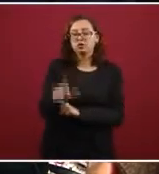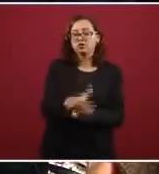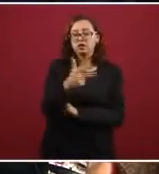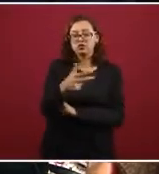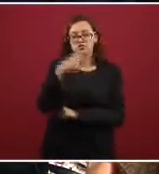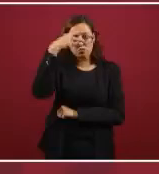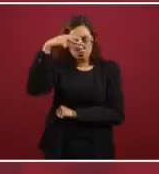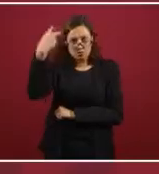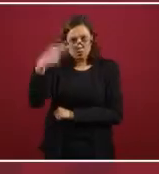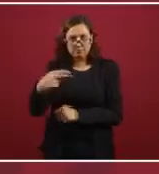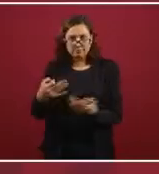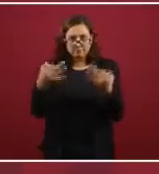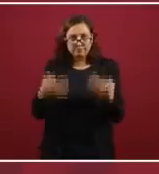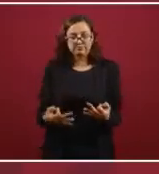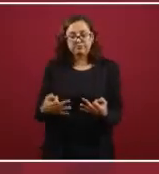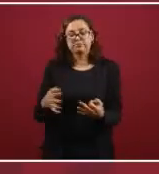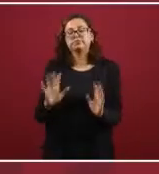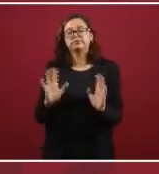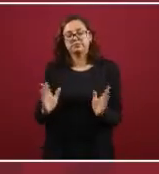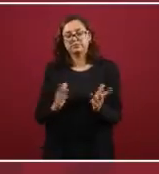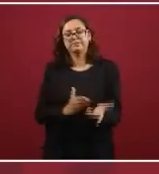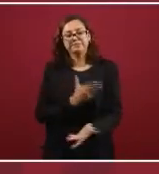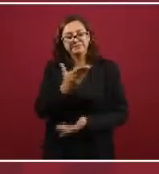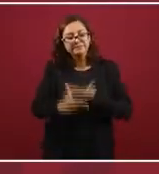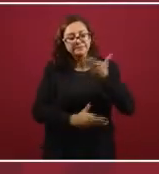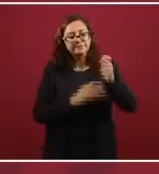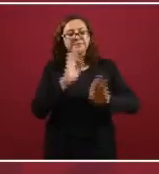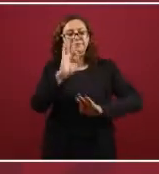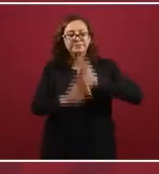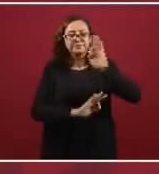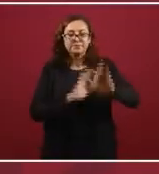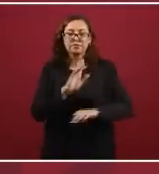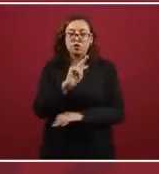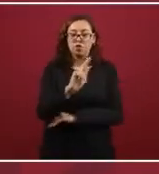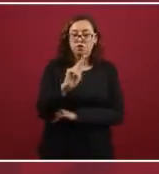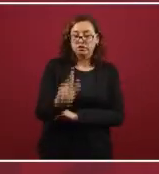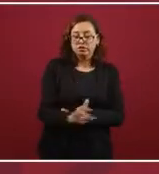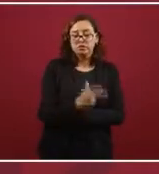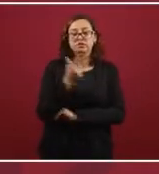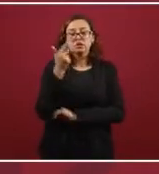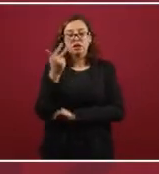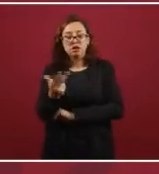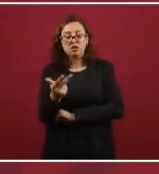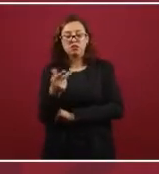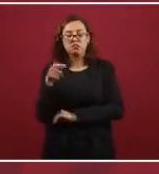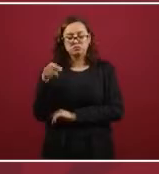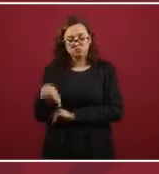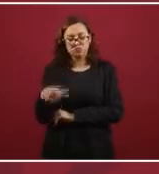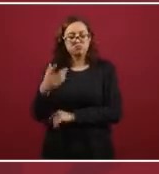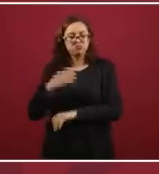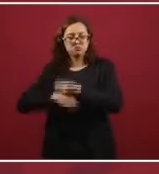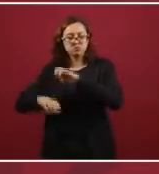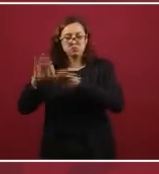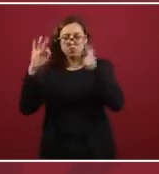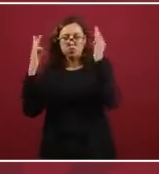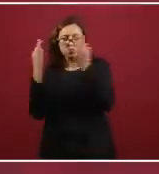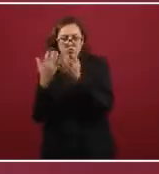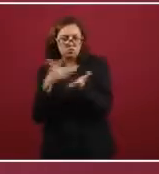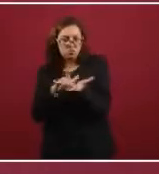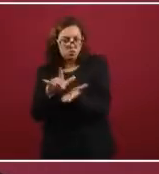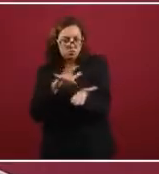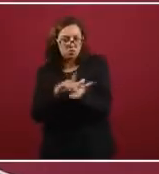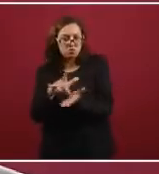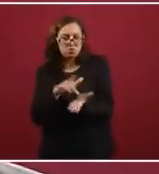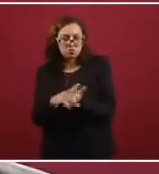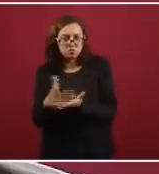nacionalidad mexicana. De esos 88, 9 no quisieron apoyo del consulado porque pensaron que mejor